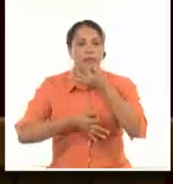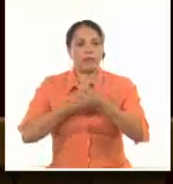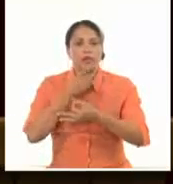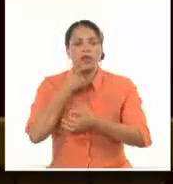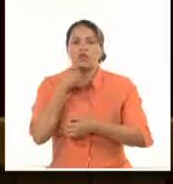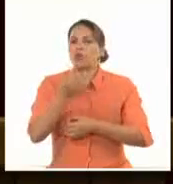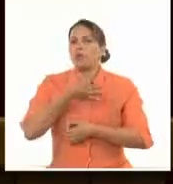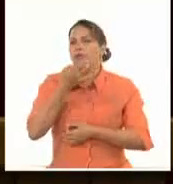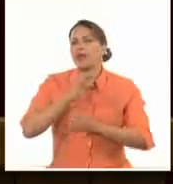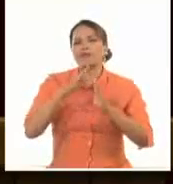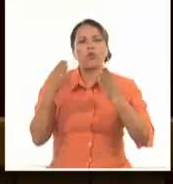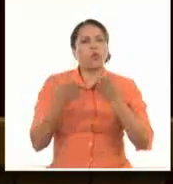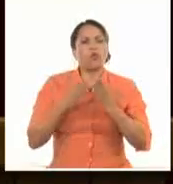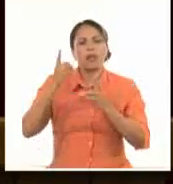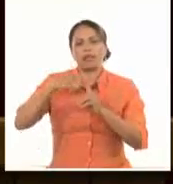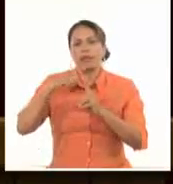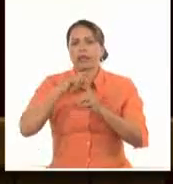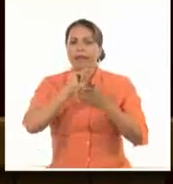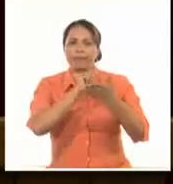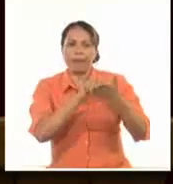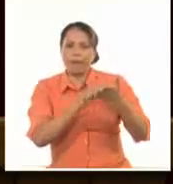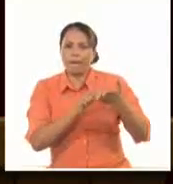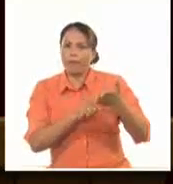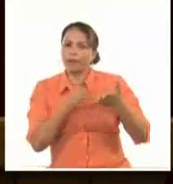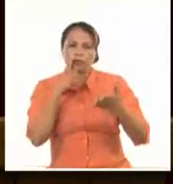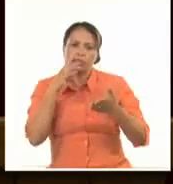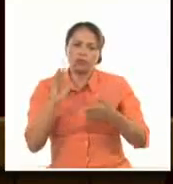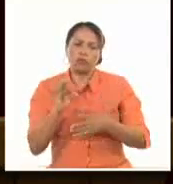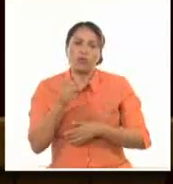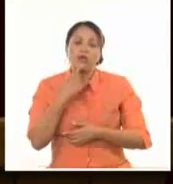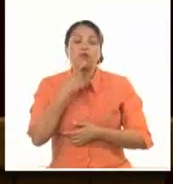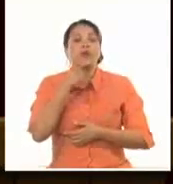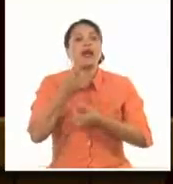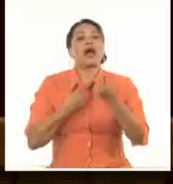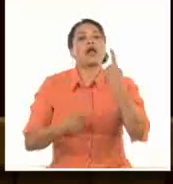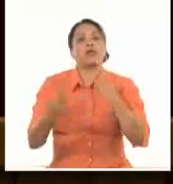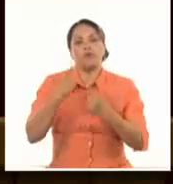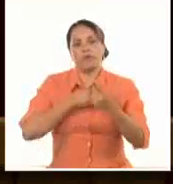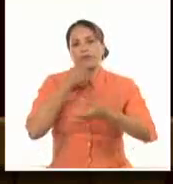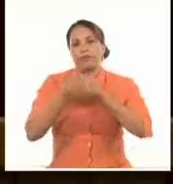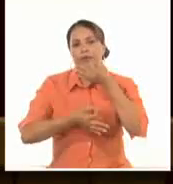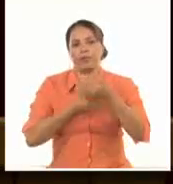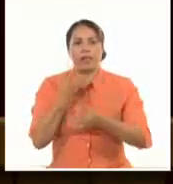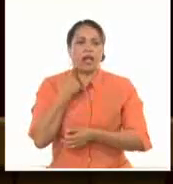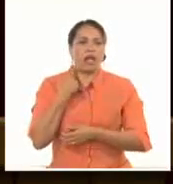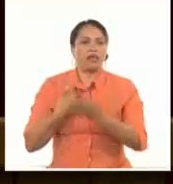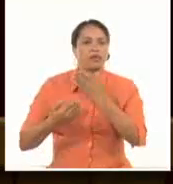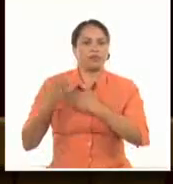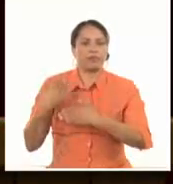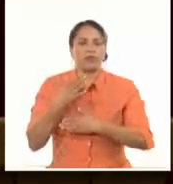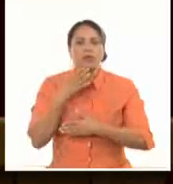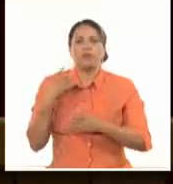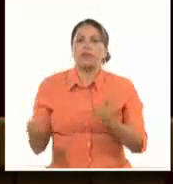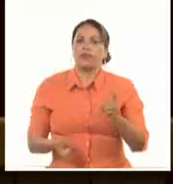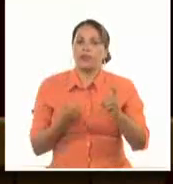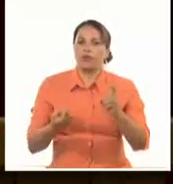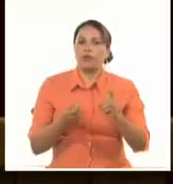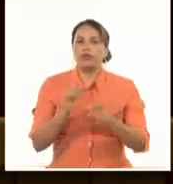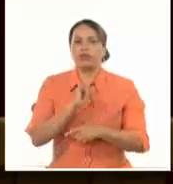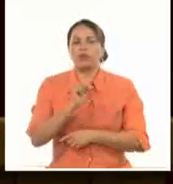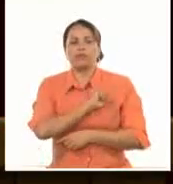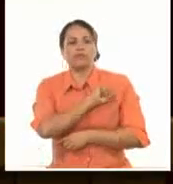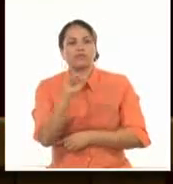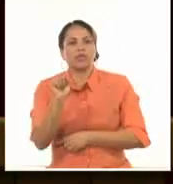apenas nombraré algunas hazañas de estos años recientes, plegados de desafíos, pero también de proezas, casi